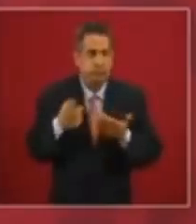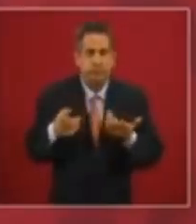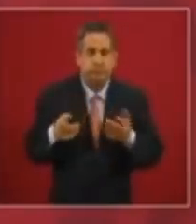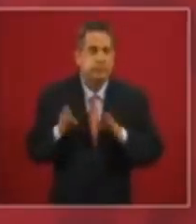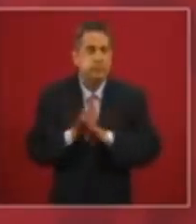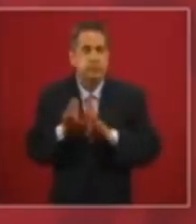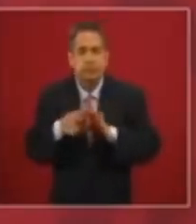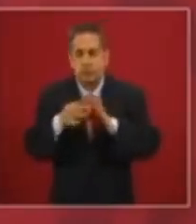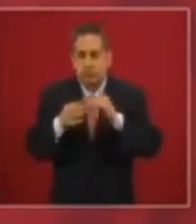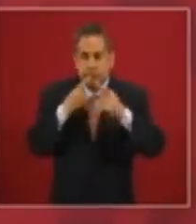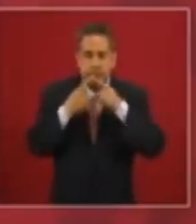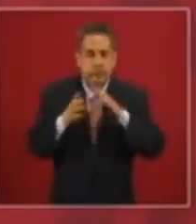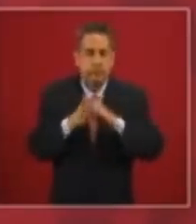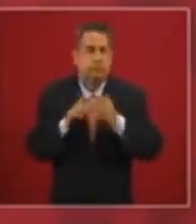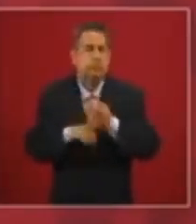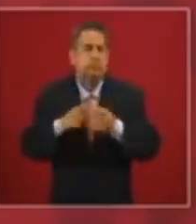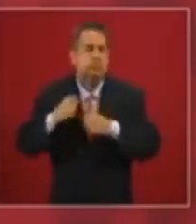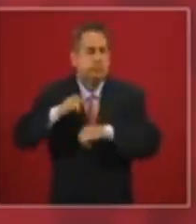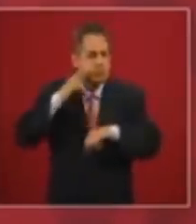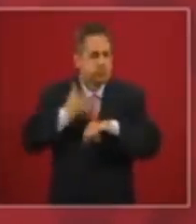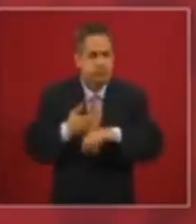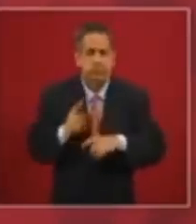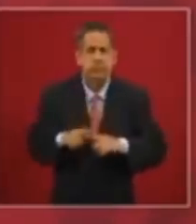llevaron a cabo pues